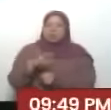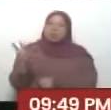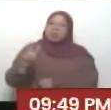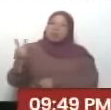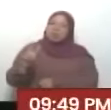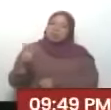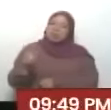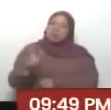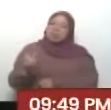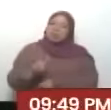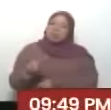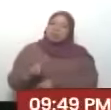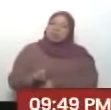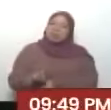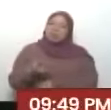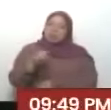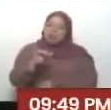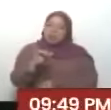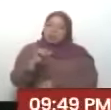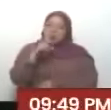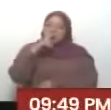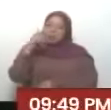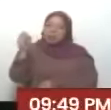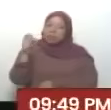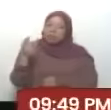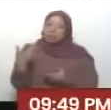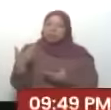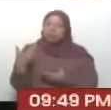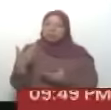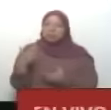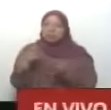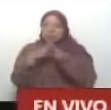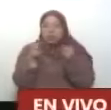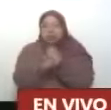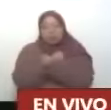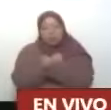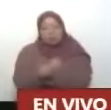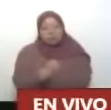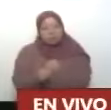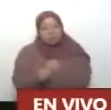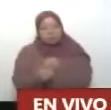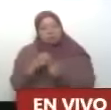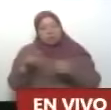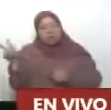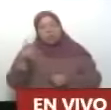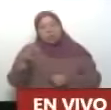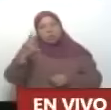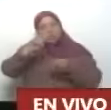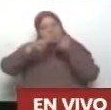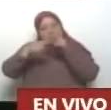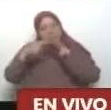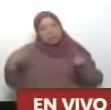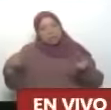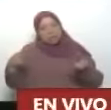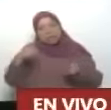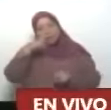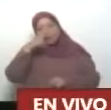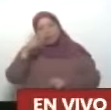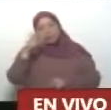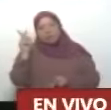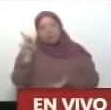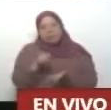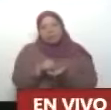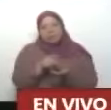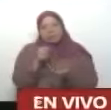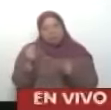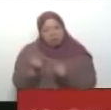Venezuela si no existiera Nicolás Maduro. Y se lo digo de todo corazón. En Venezuela hay paz, porque usted,